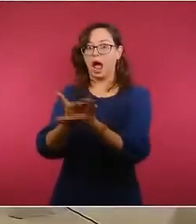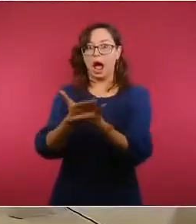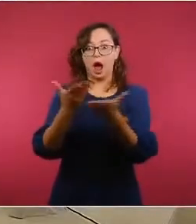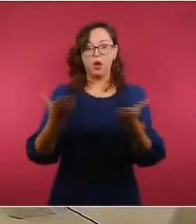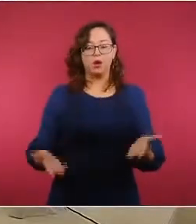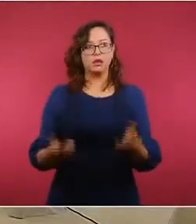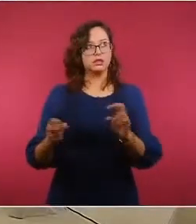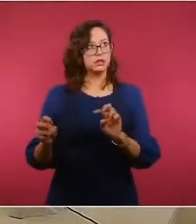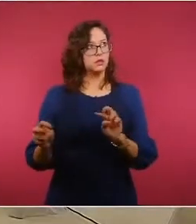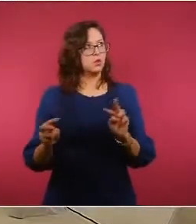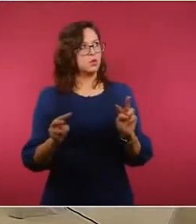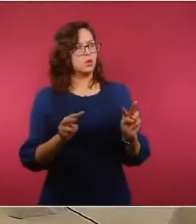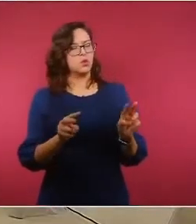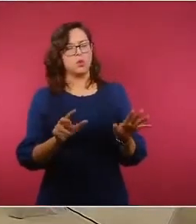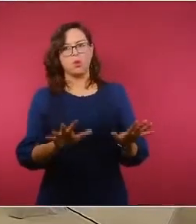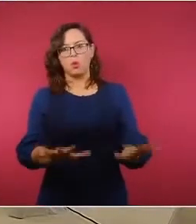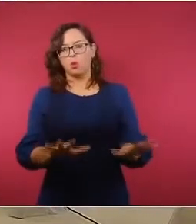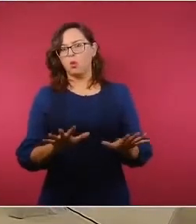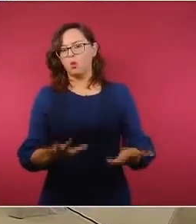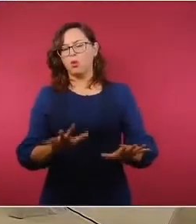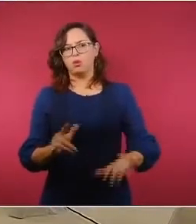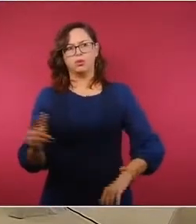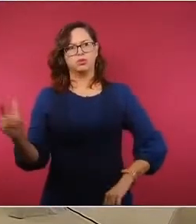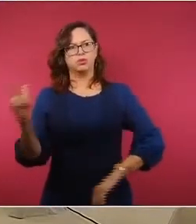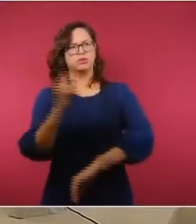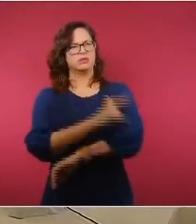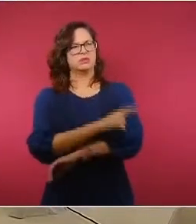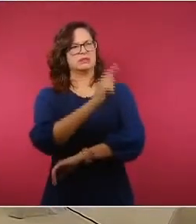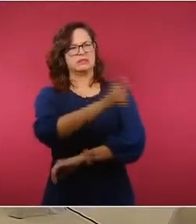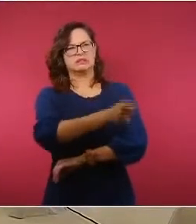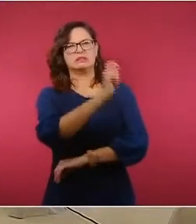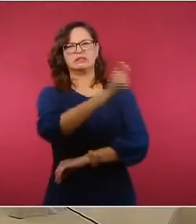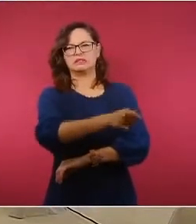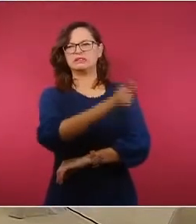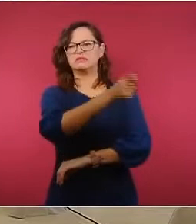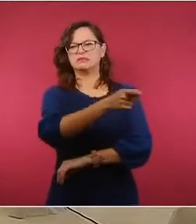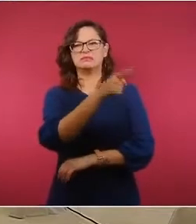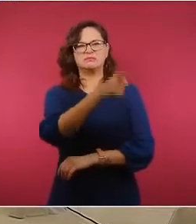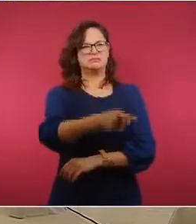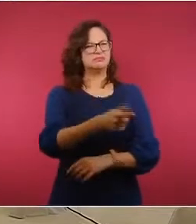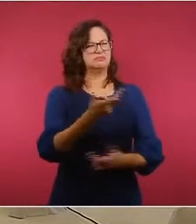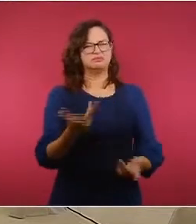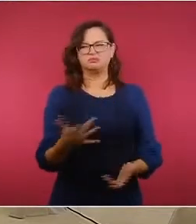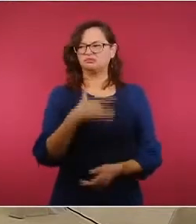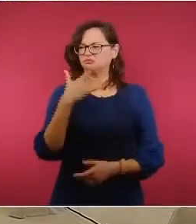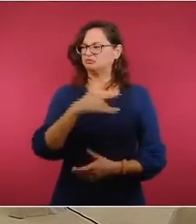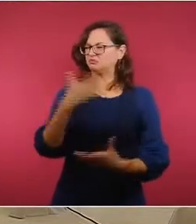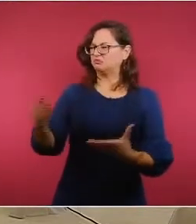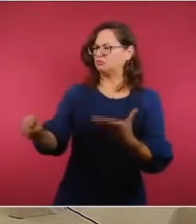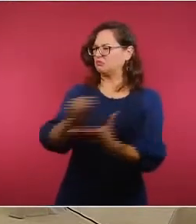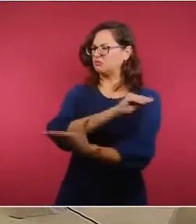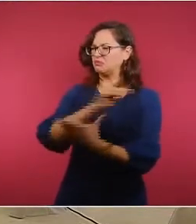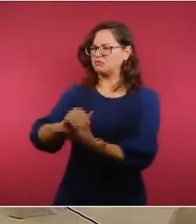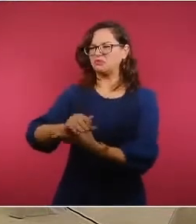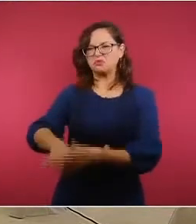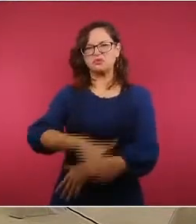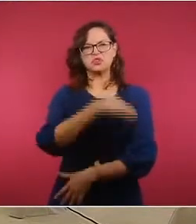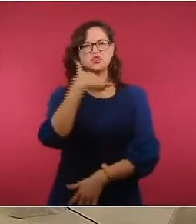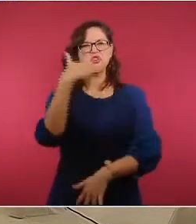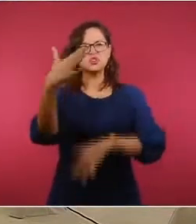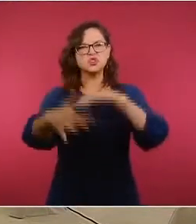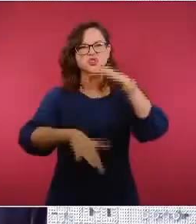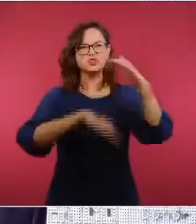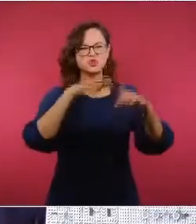ante este imponente avión que representa la indolencia, el derroche, la corrupción y el lujo del régimen neoliberal,